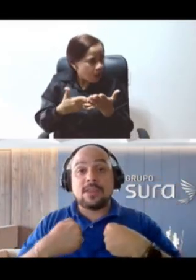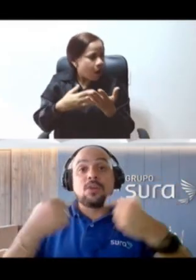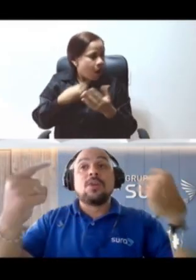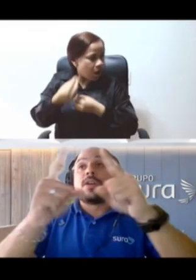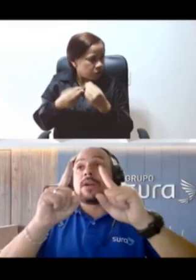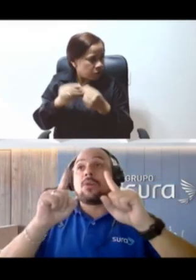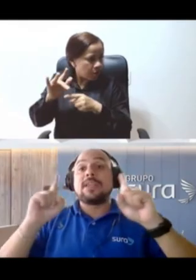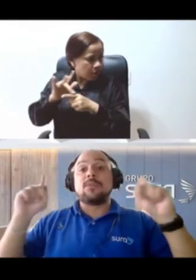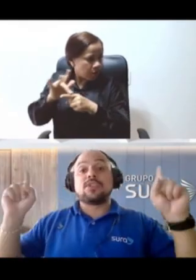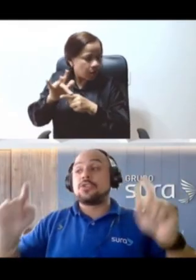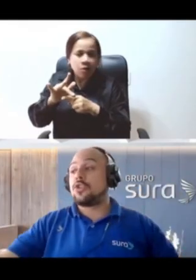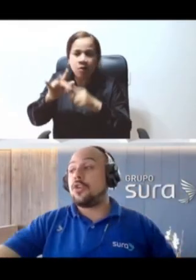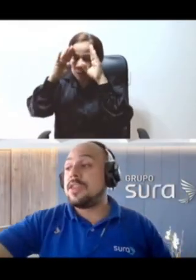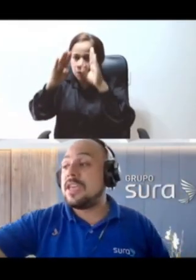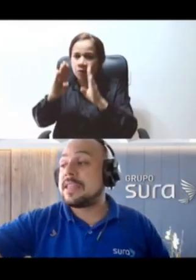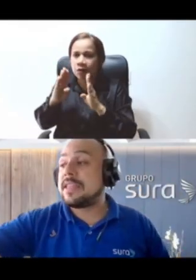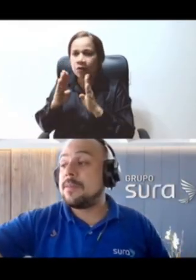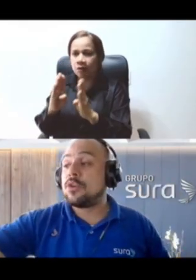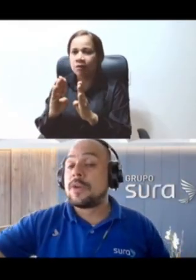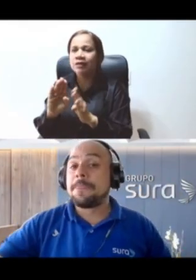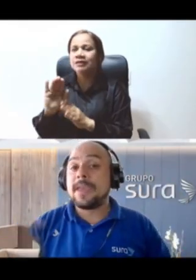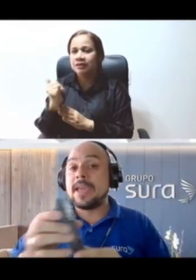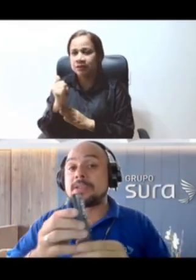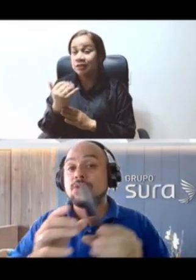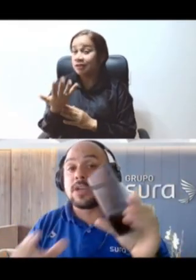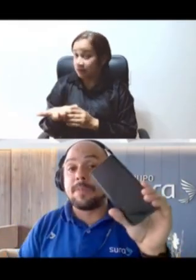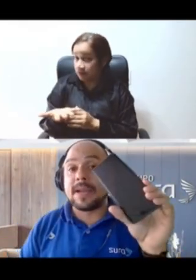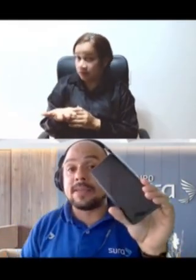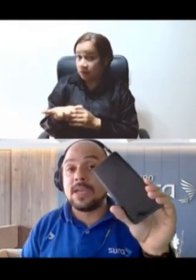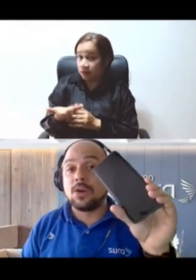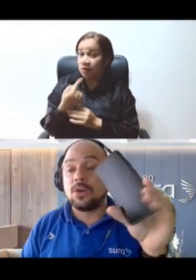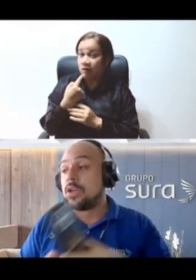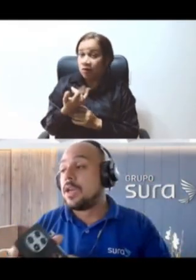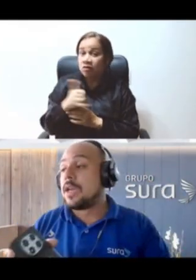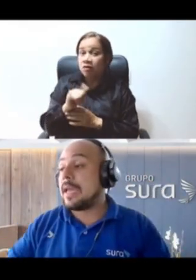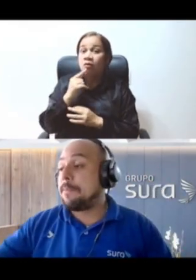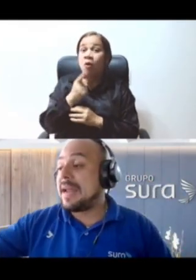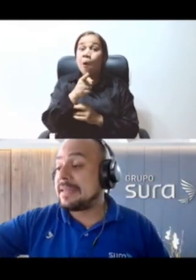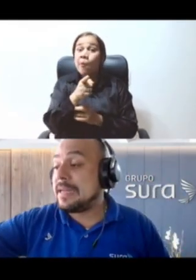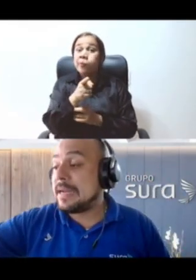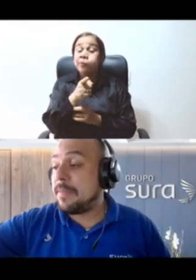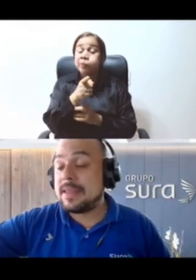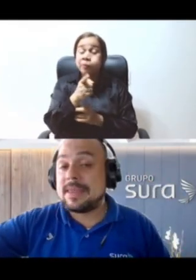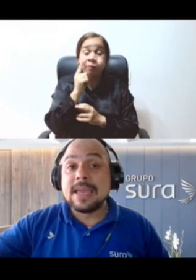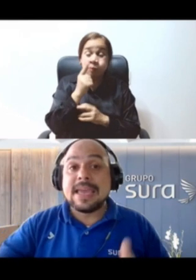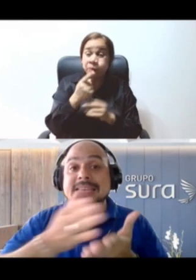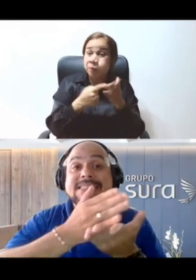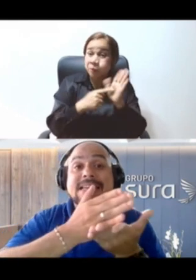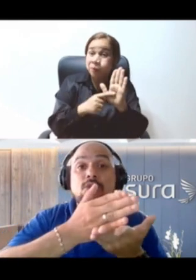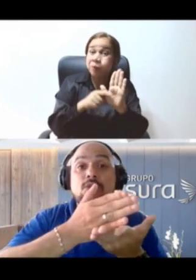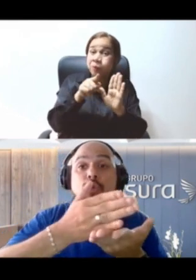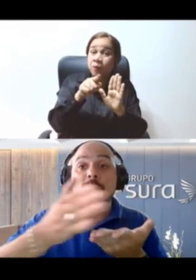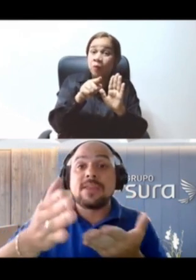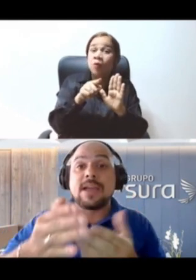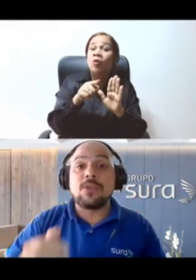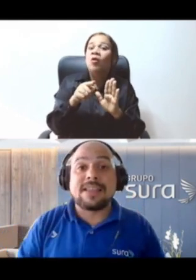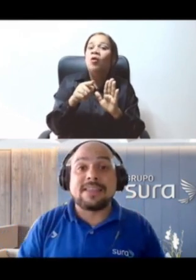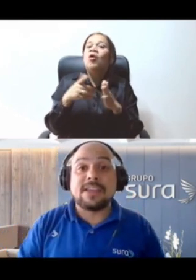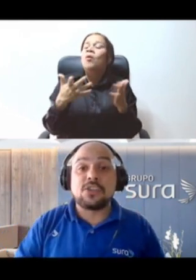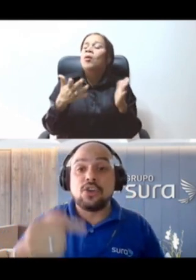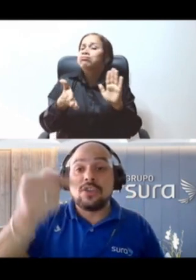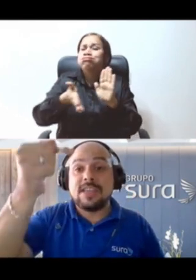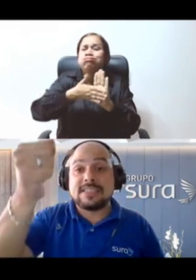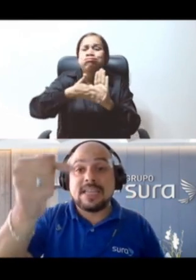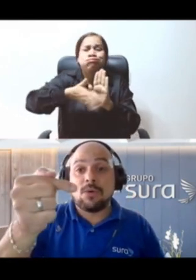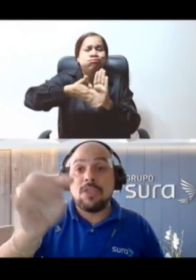Como yo atiendo, recuerden, muchachos, que hoy en día tenemos estos aparaticos que prácticamente están